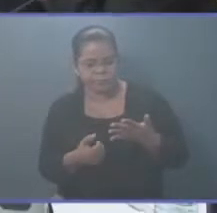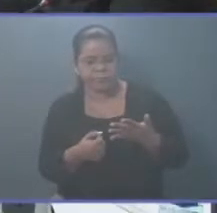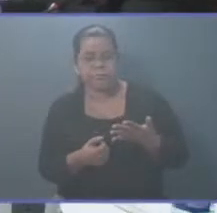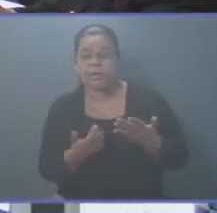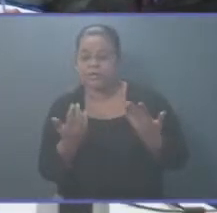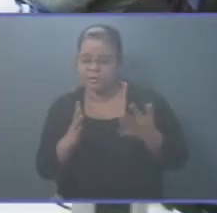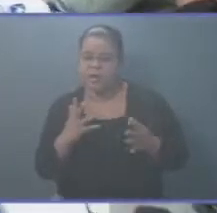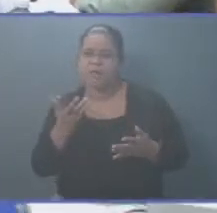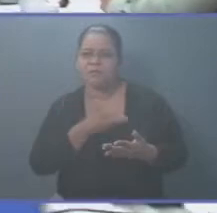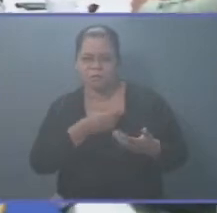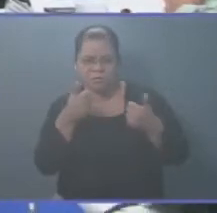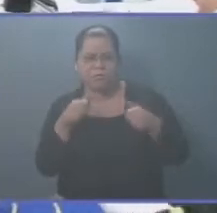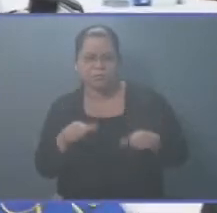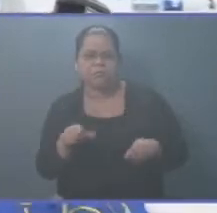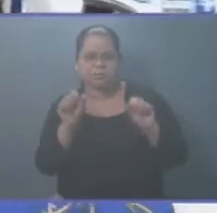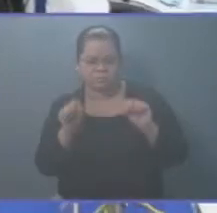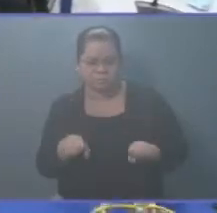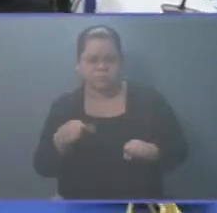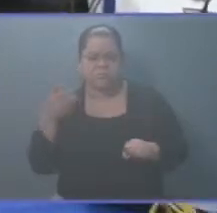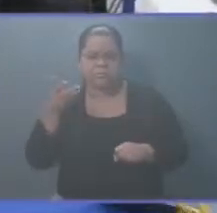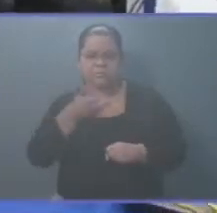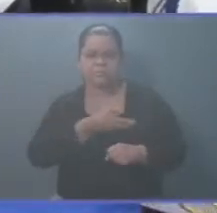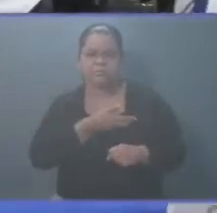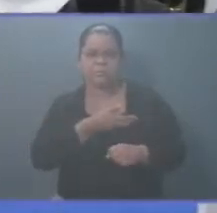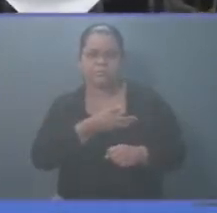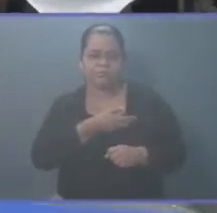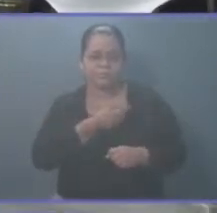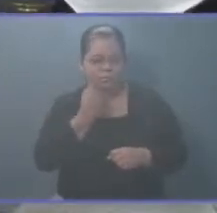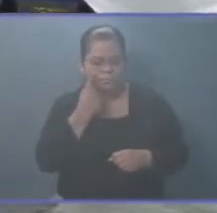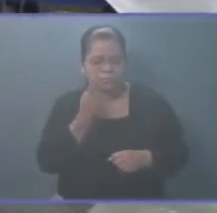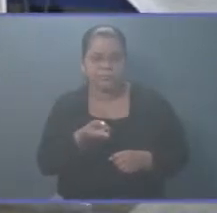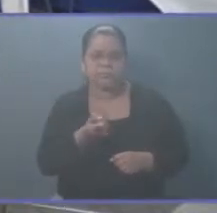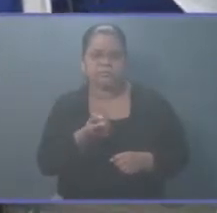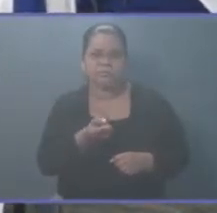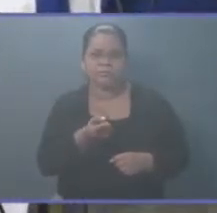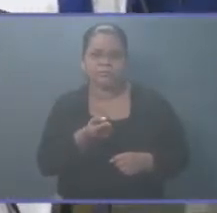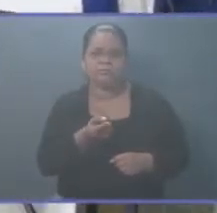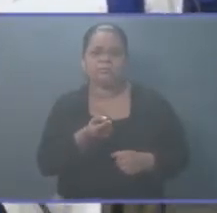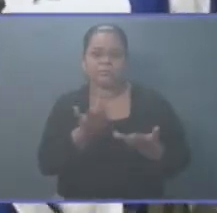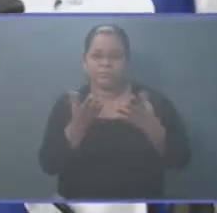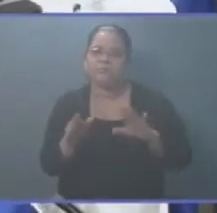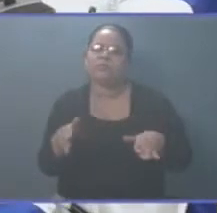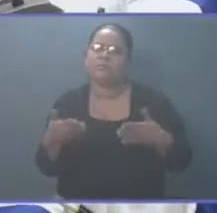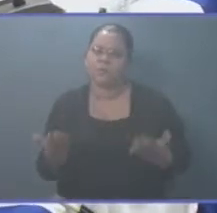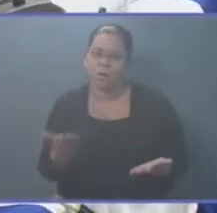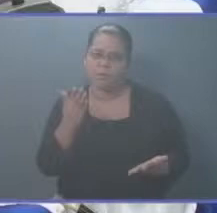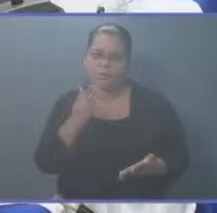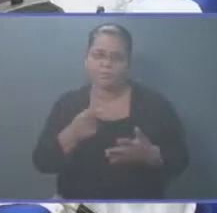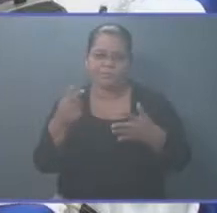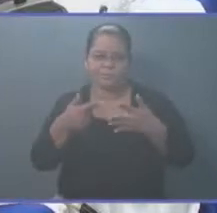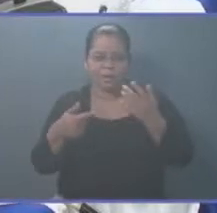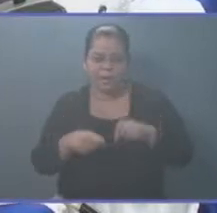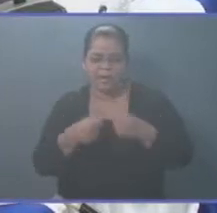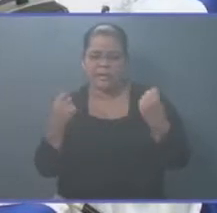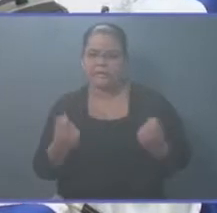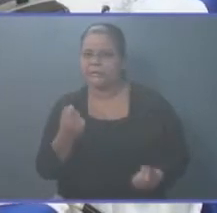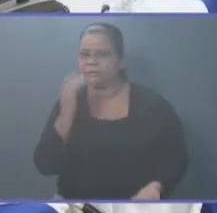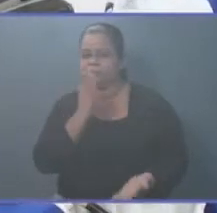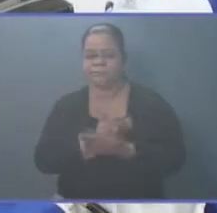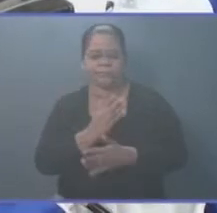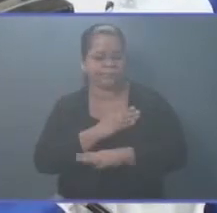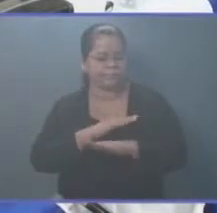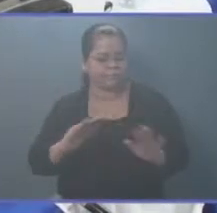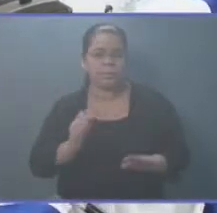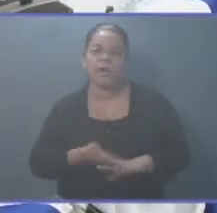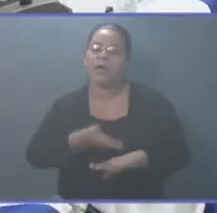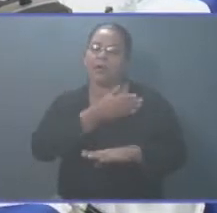en sintonía de darle institucionalidad para combatir este delito. Y estamos de acuerdo, lo hemos manifestado a los